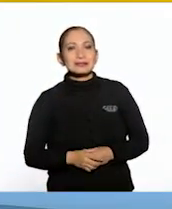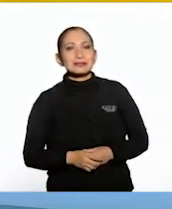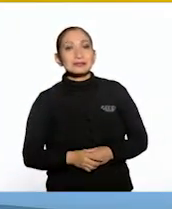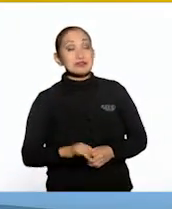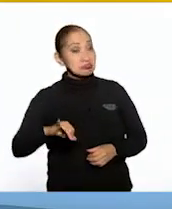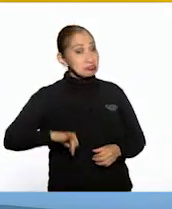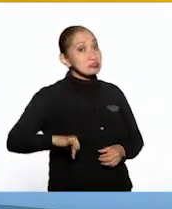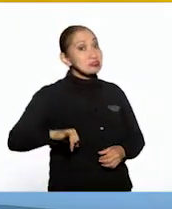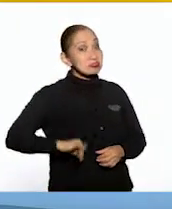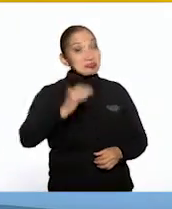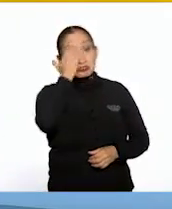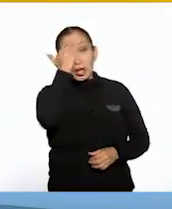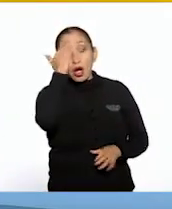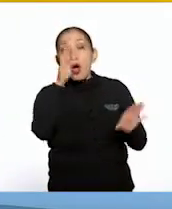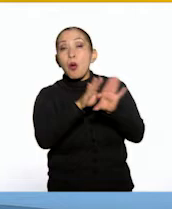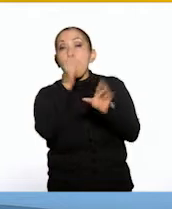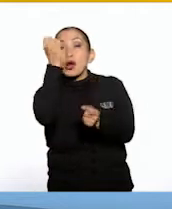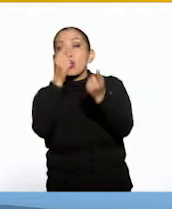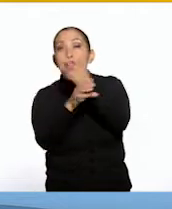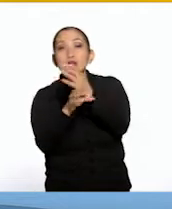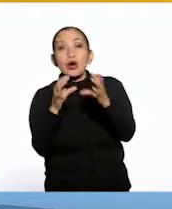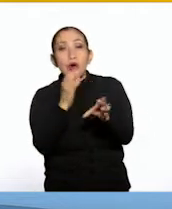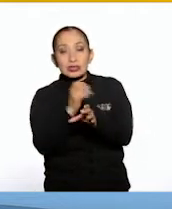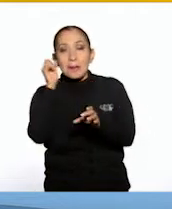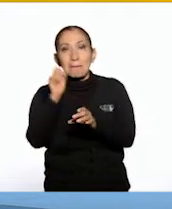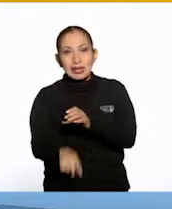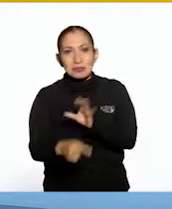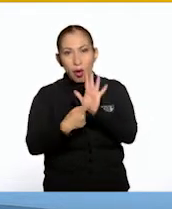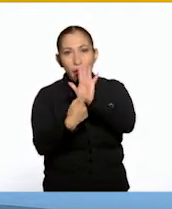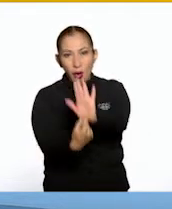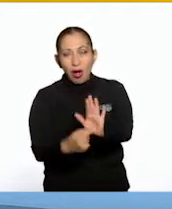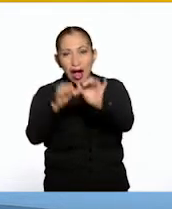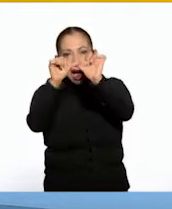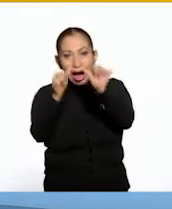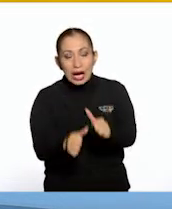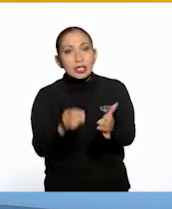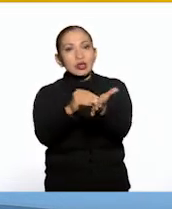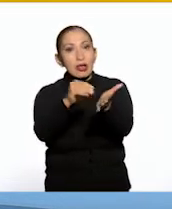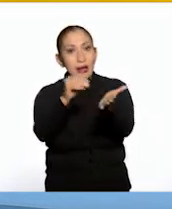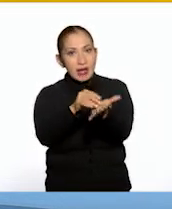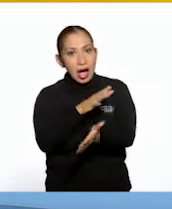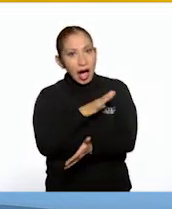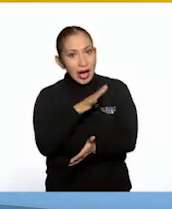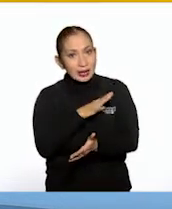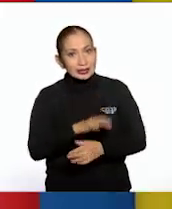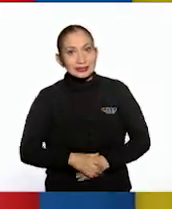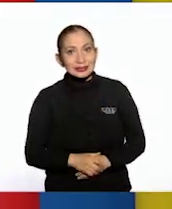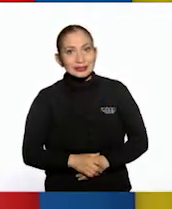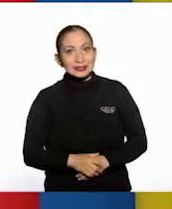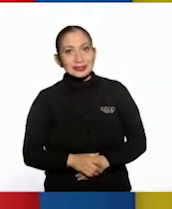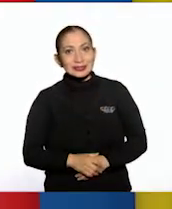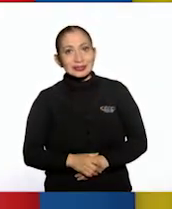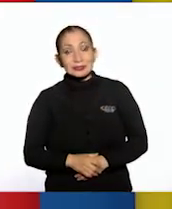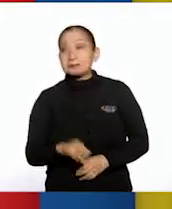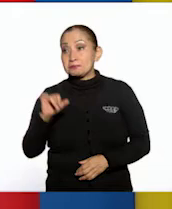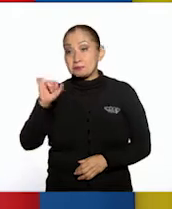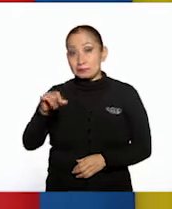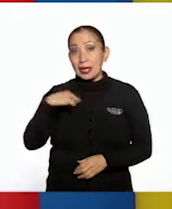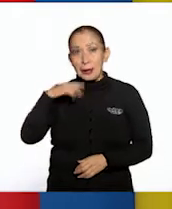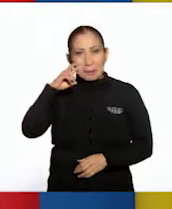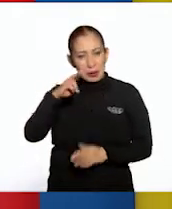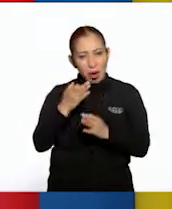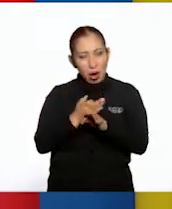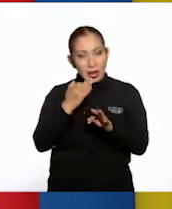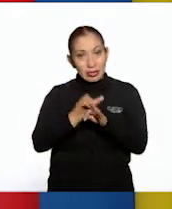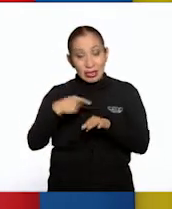Es interesante conocer cómo algunos elementos de esta manifestación artística aún persisten, ¿no creen? Así como